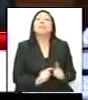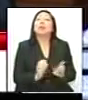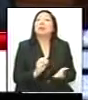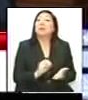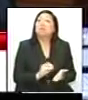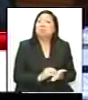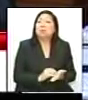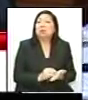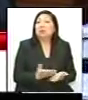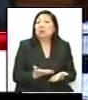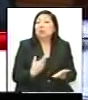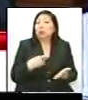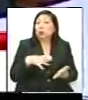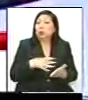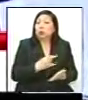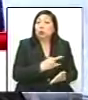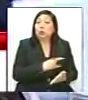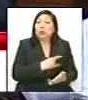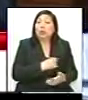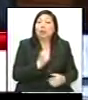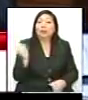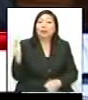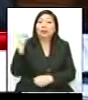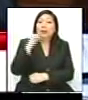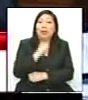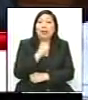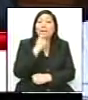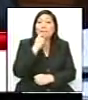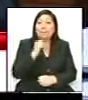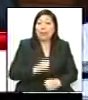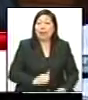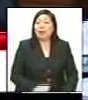haber estudiado en la Universidad de San Marcos, graduarme de